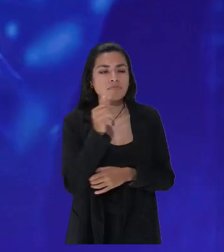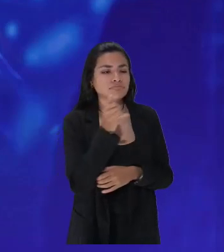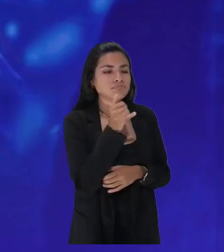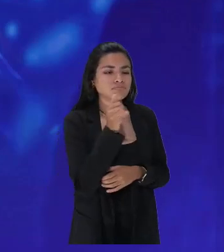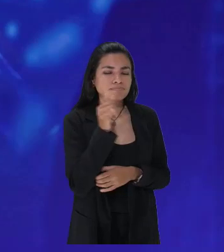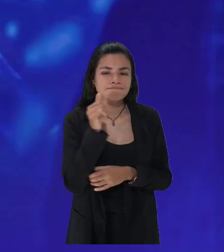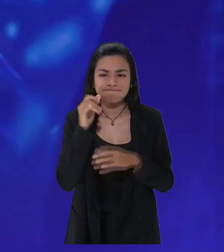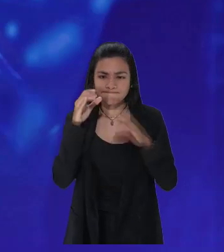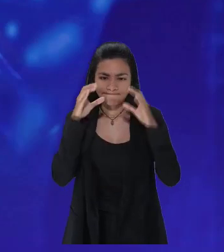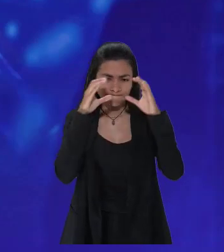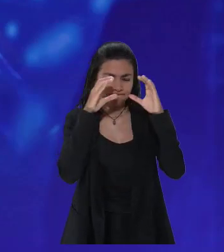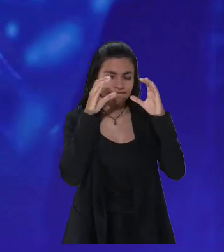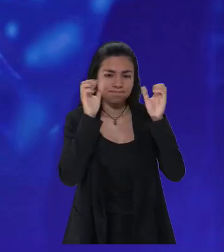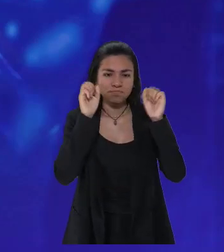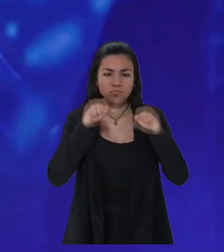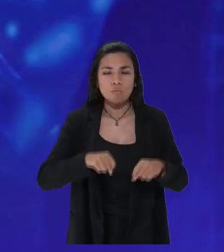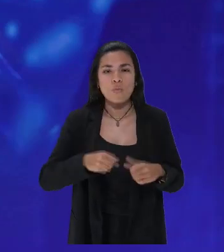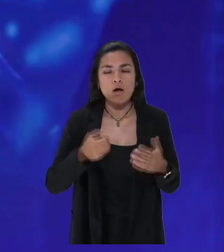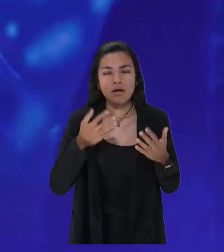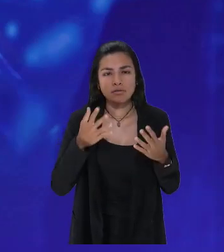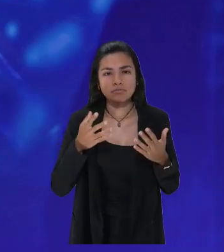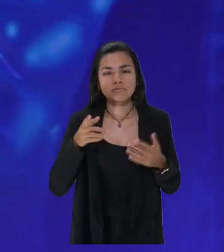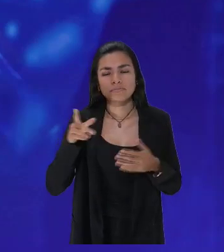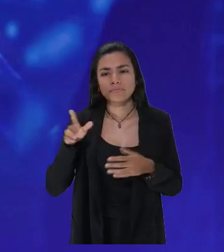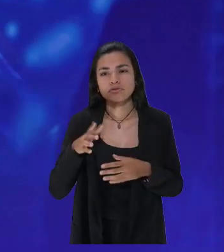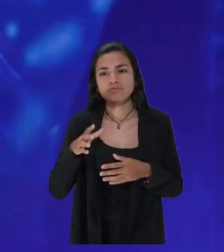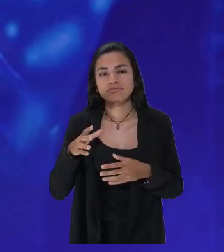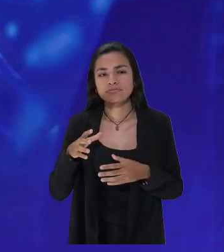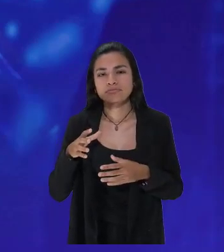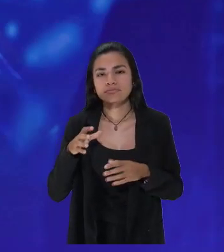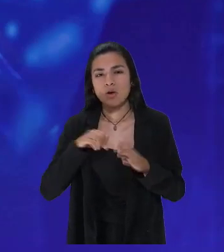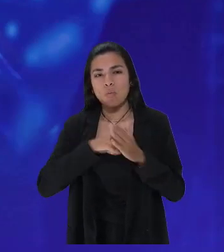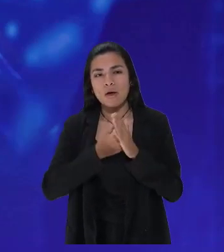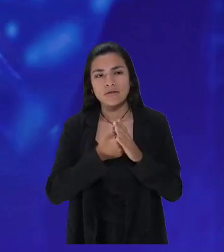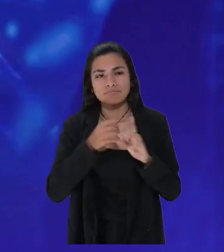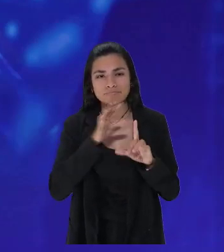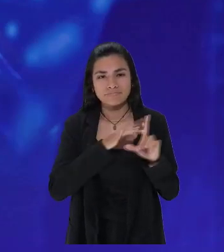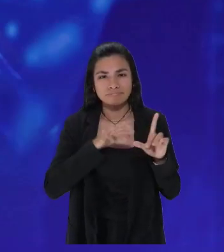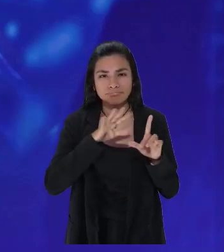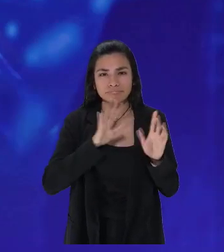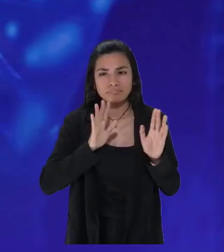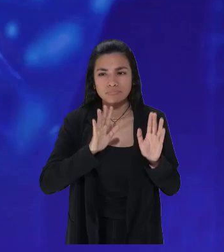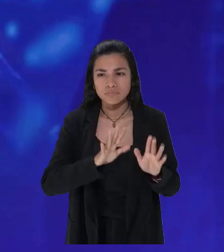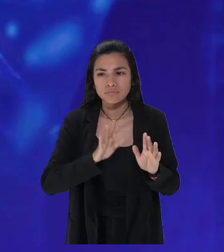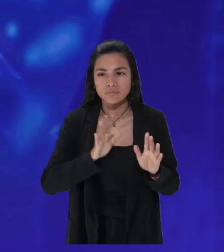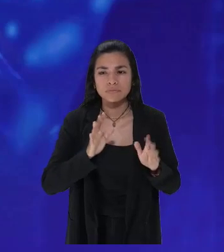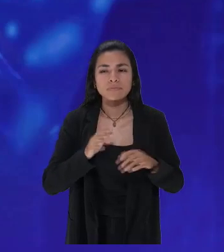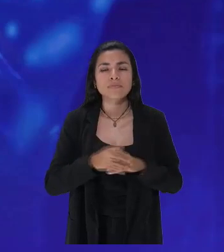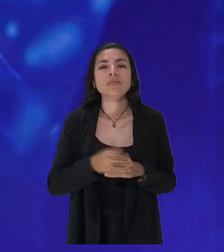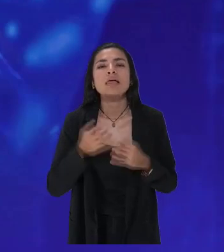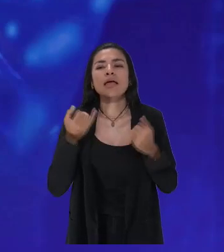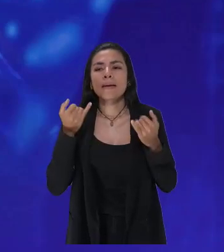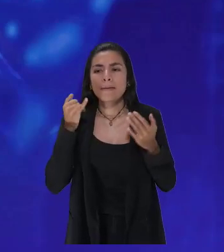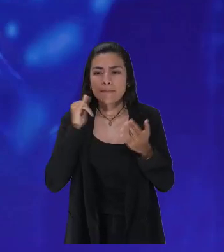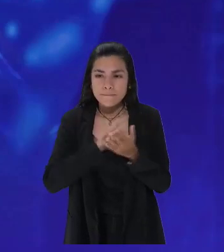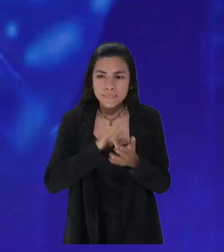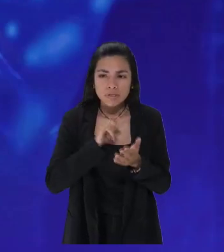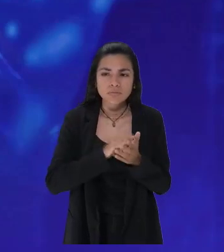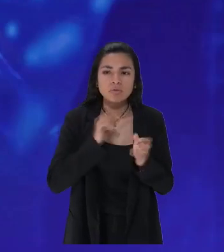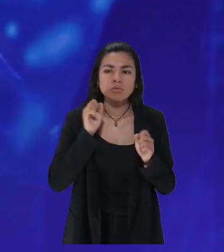ese cirujano que la rompe operando cadera. Y eso nos permite a nosotros llegar a muchas zonas